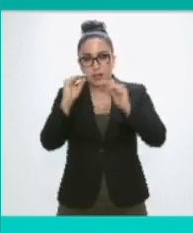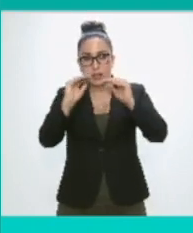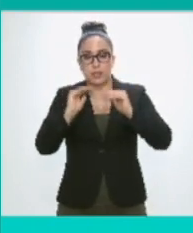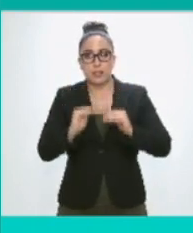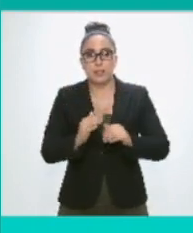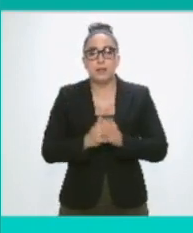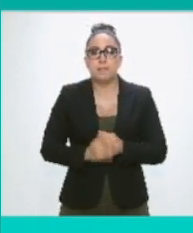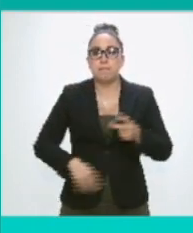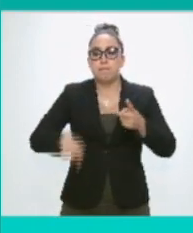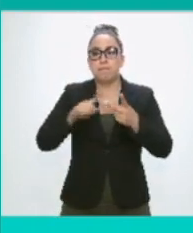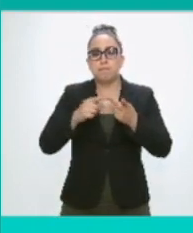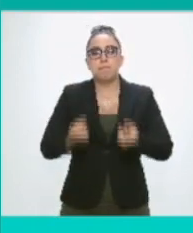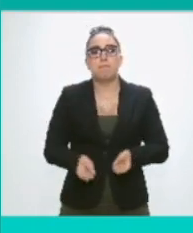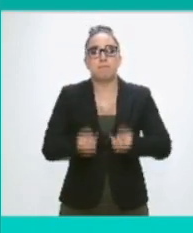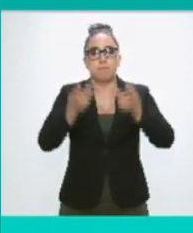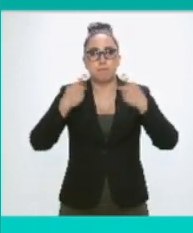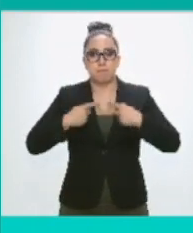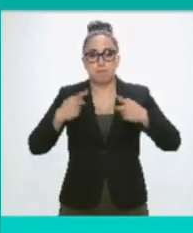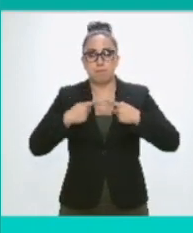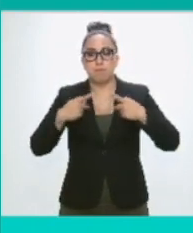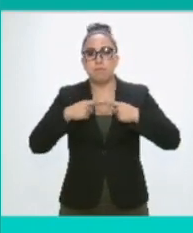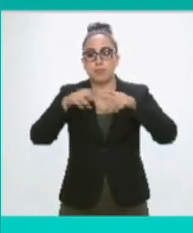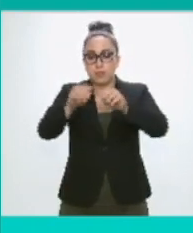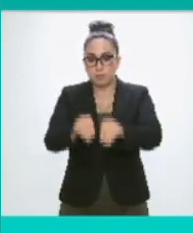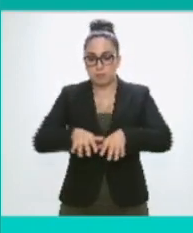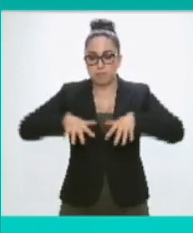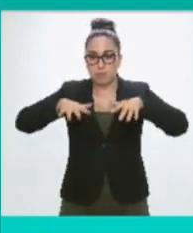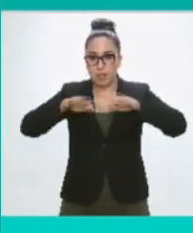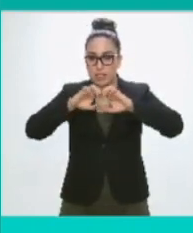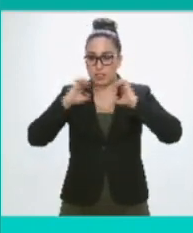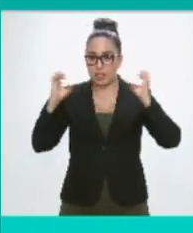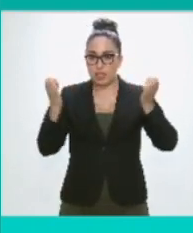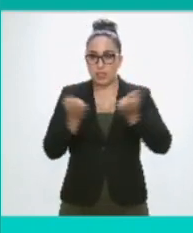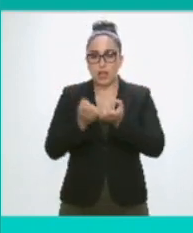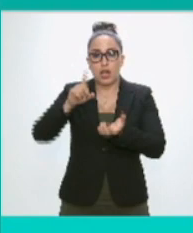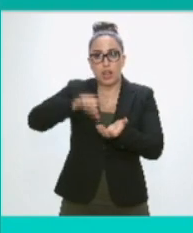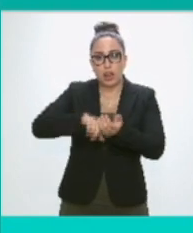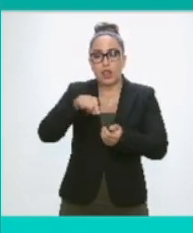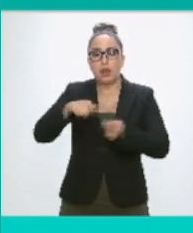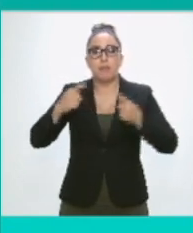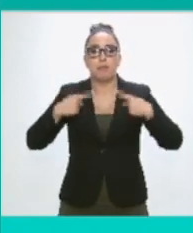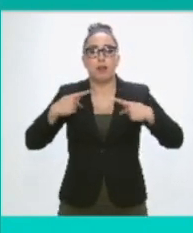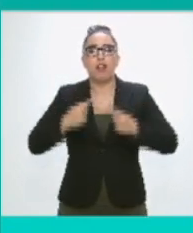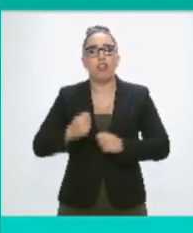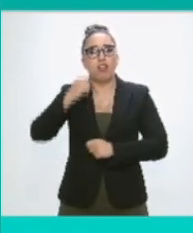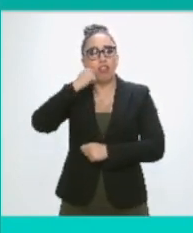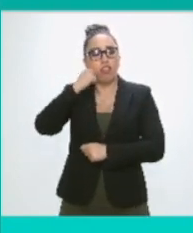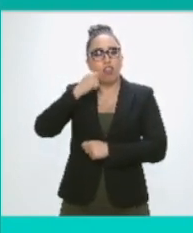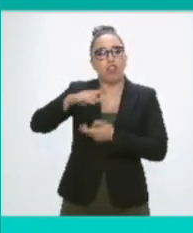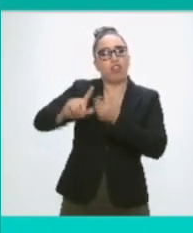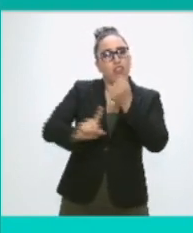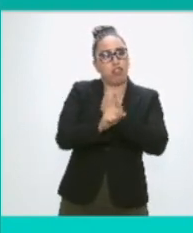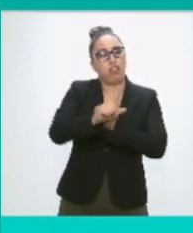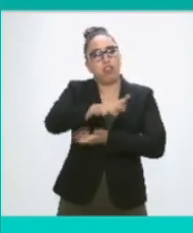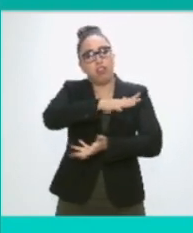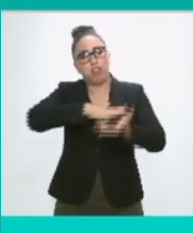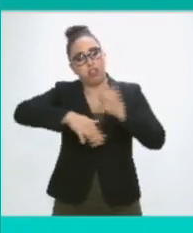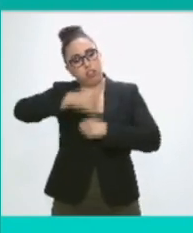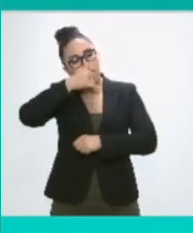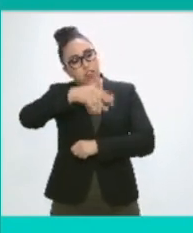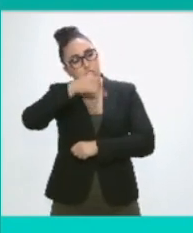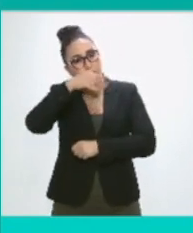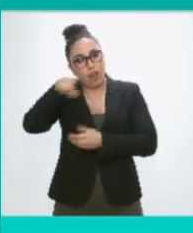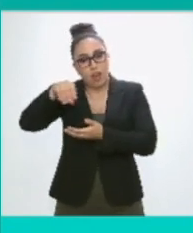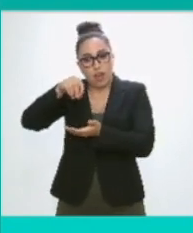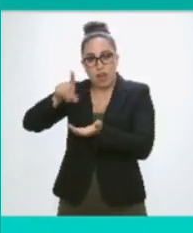número de personas integrantes de las Barras bravas que han resultado como probables delincuentes por estar previamente en las listas